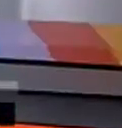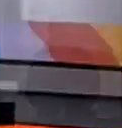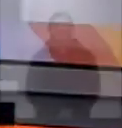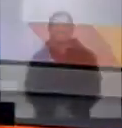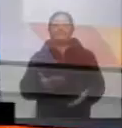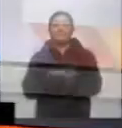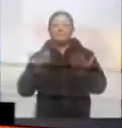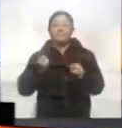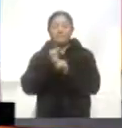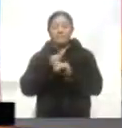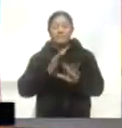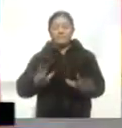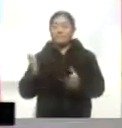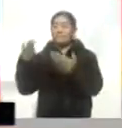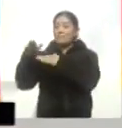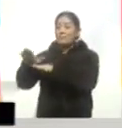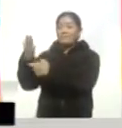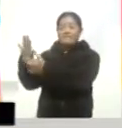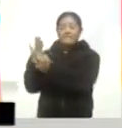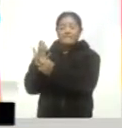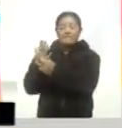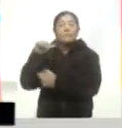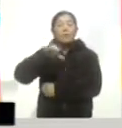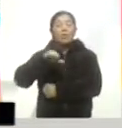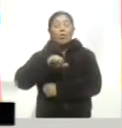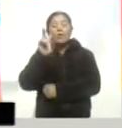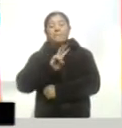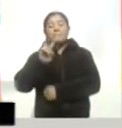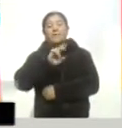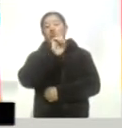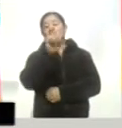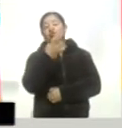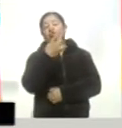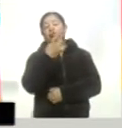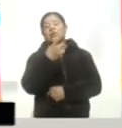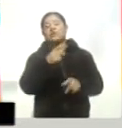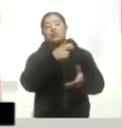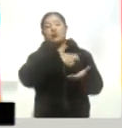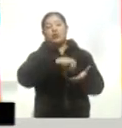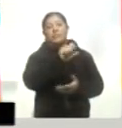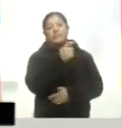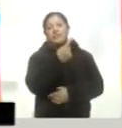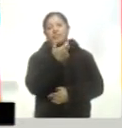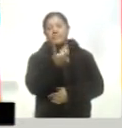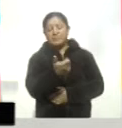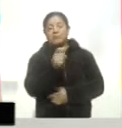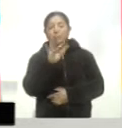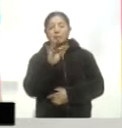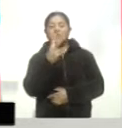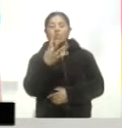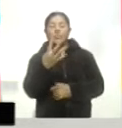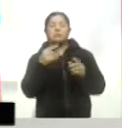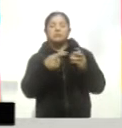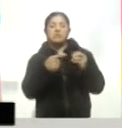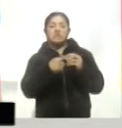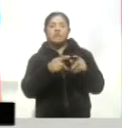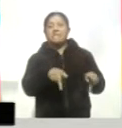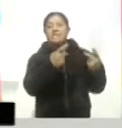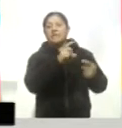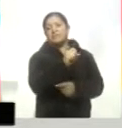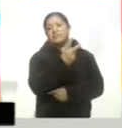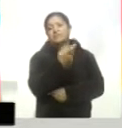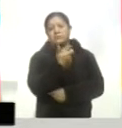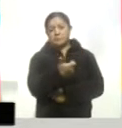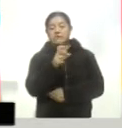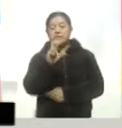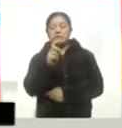Vamos con la información del mercado cambiario en este viernes. El dólar cierra a la compra con 21 pesos y 44 centavos, a la venta 22 pesos